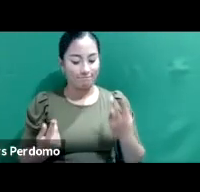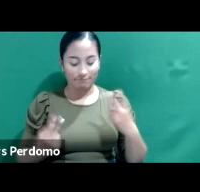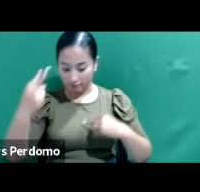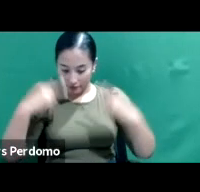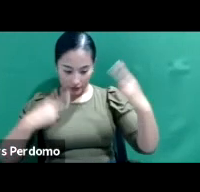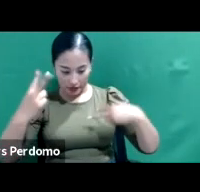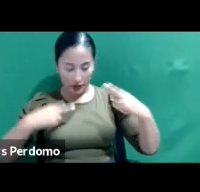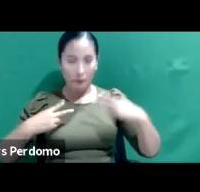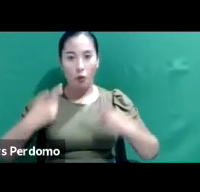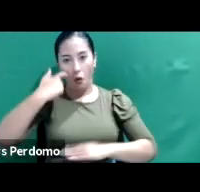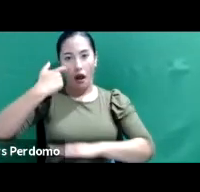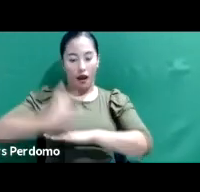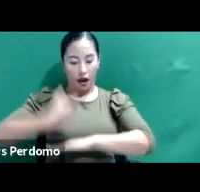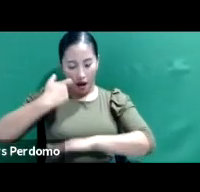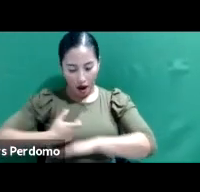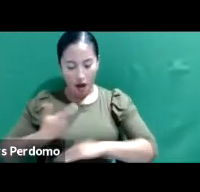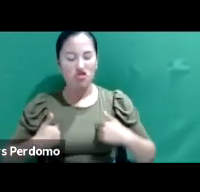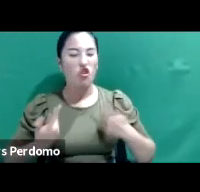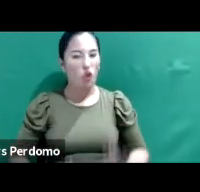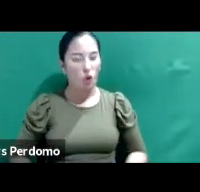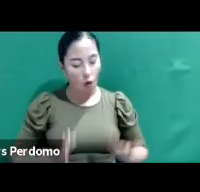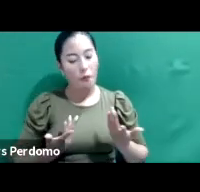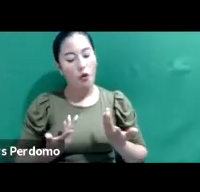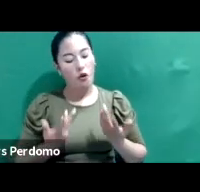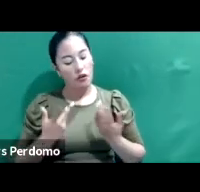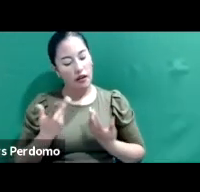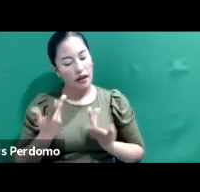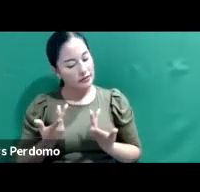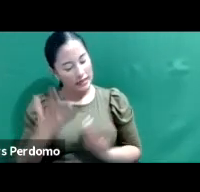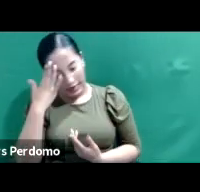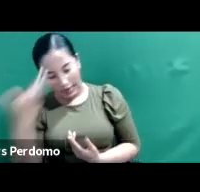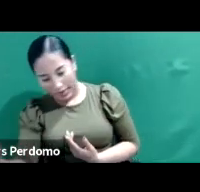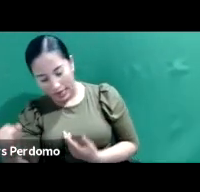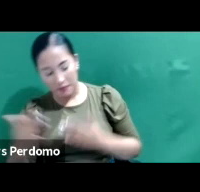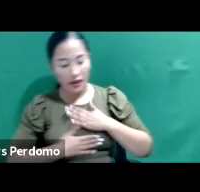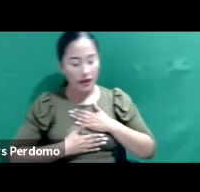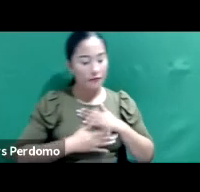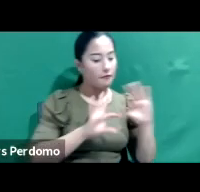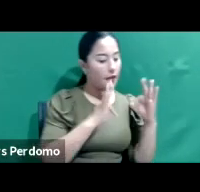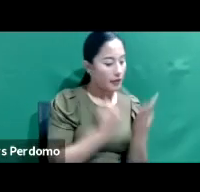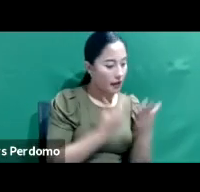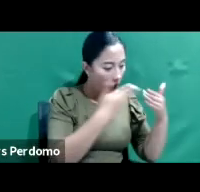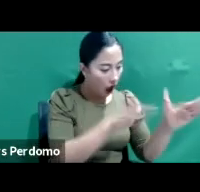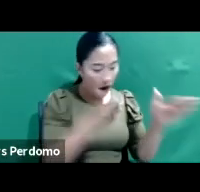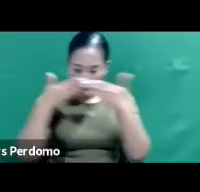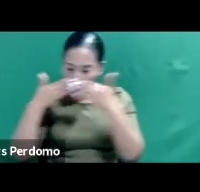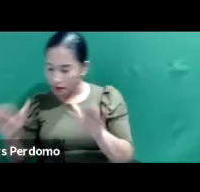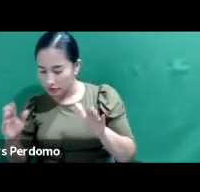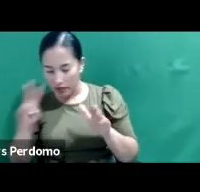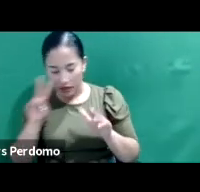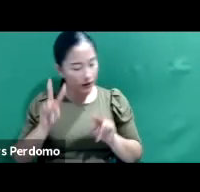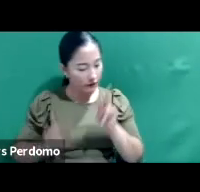nuestros espacios académicos, familiares, todos los espacios en los cuales estamos para seguir revisando todo